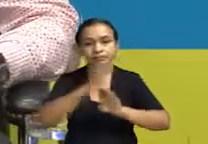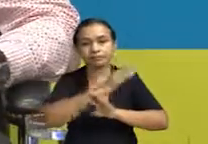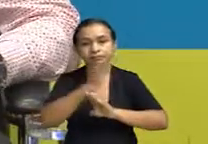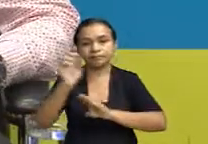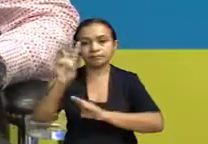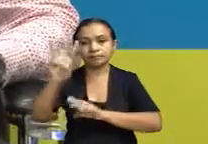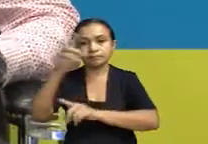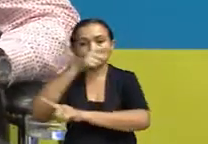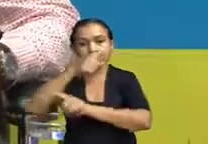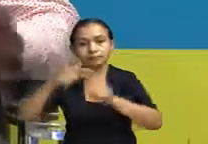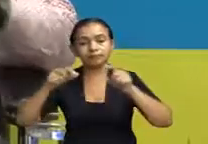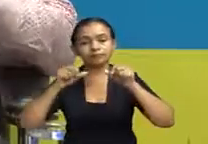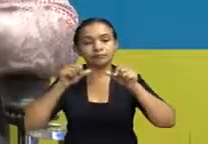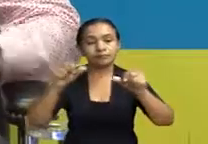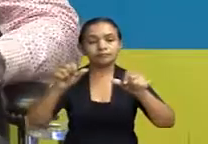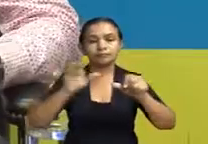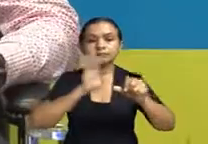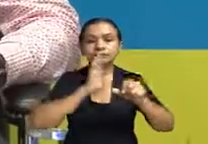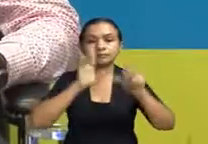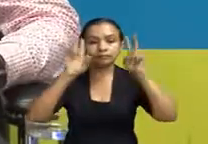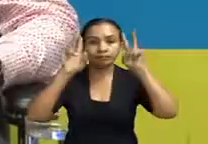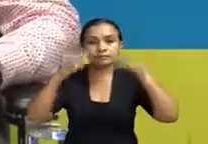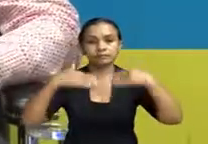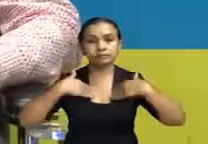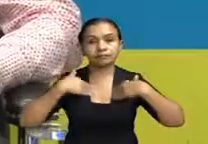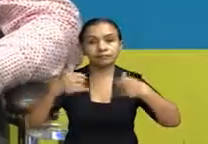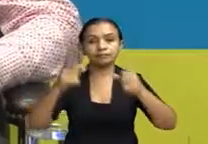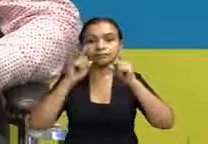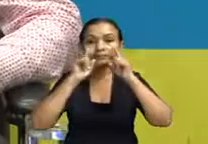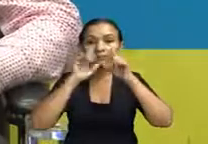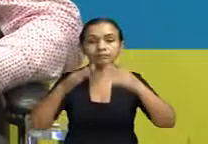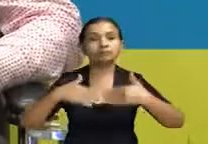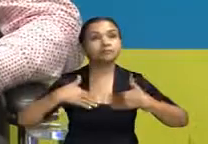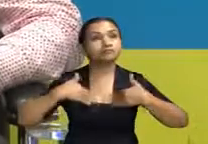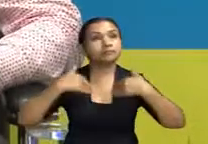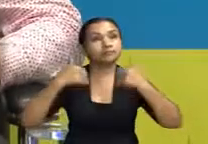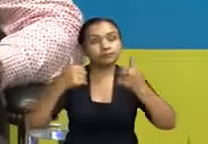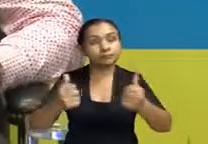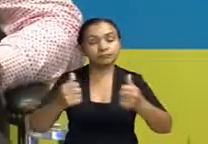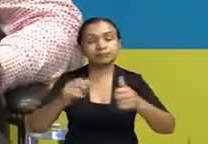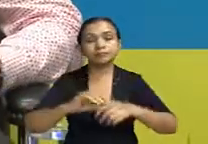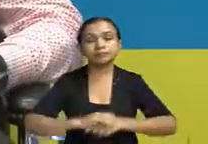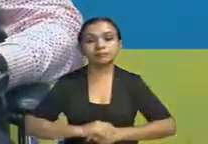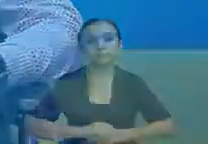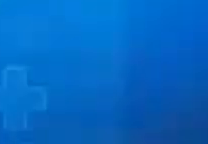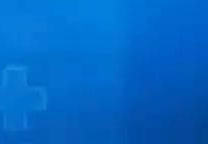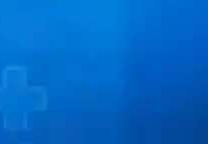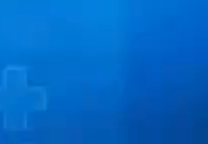seguir conversando sobre temas de salud. Recuerde que prevenir también es salud.